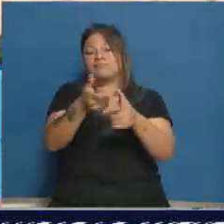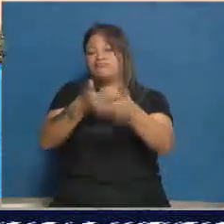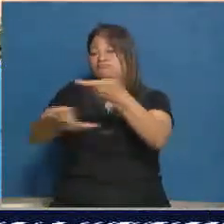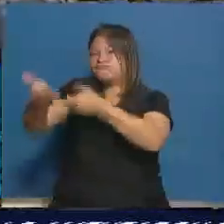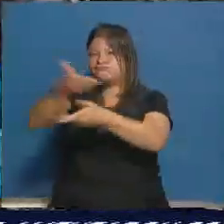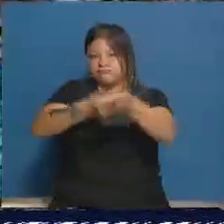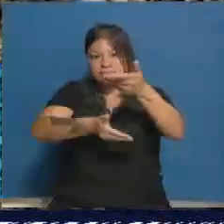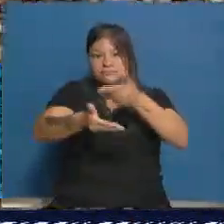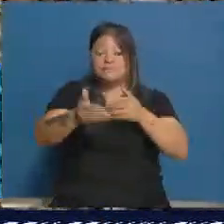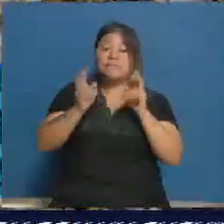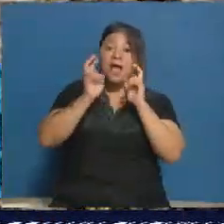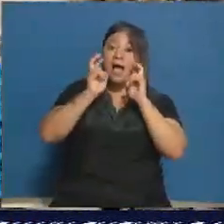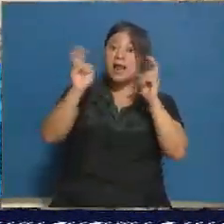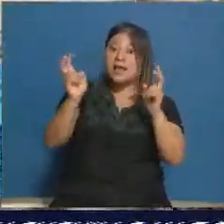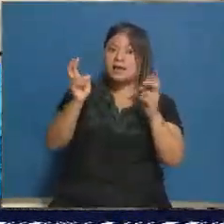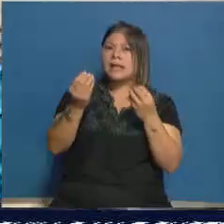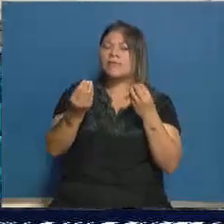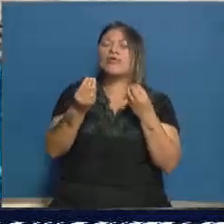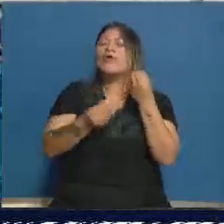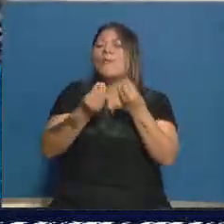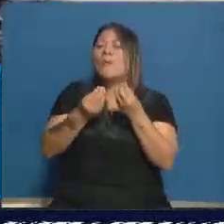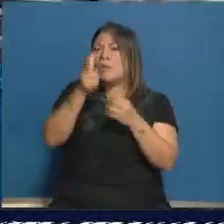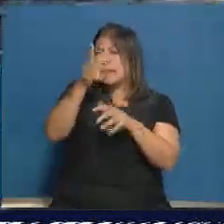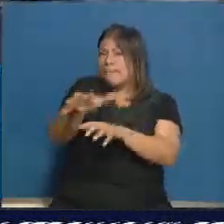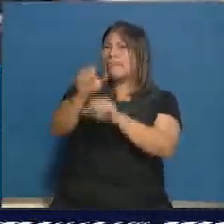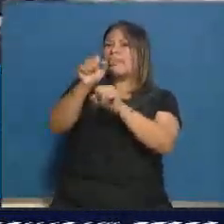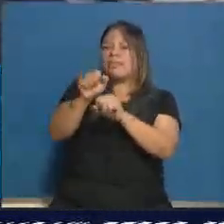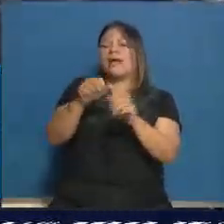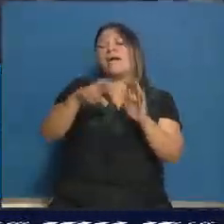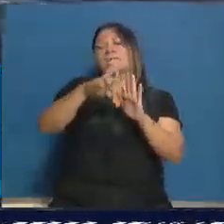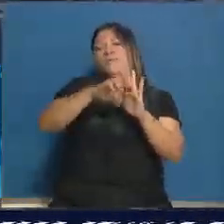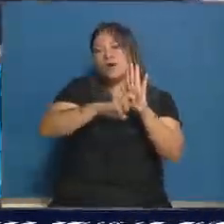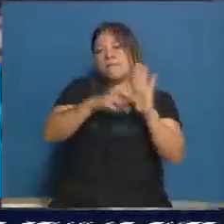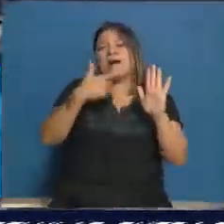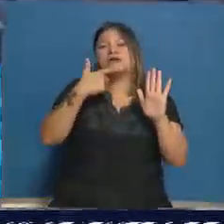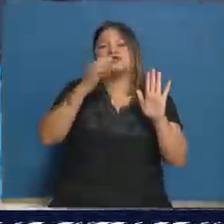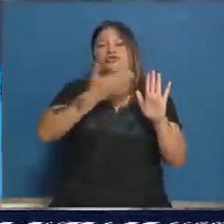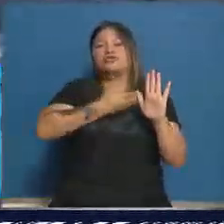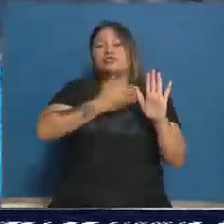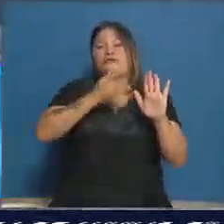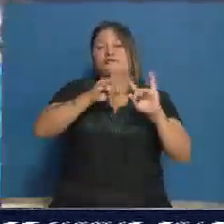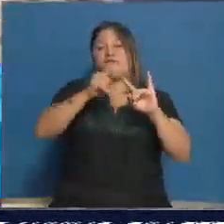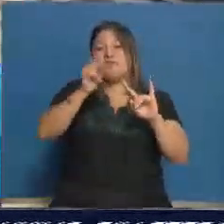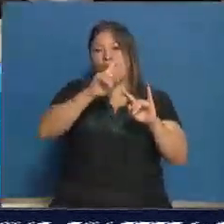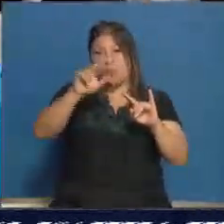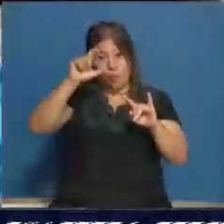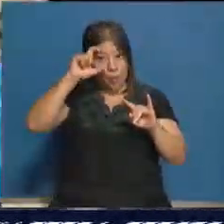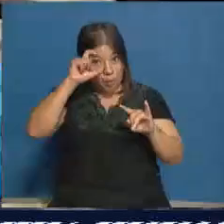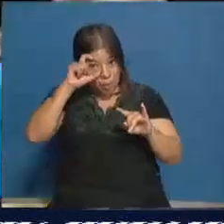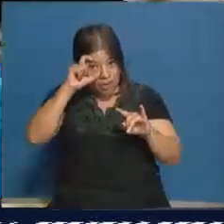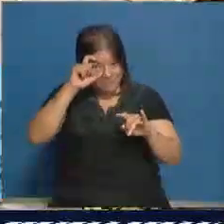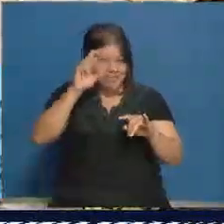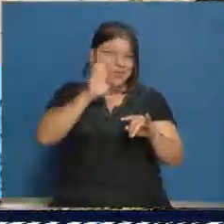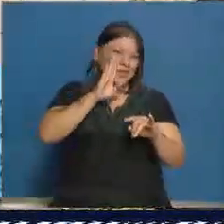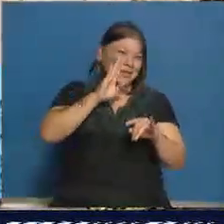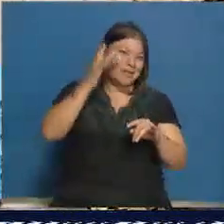una alerta de un software que utiliza inteligencia artificial. Están acusados de abusar de estos menores de edad